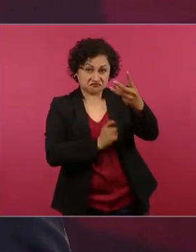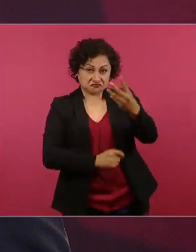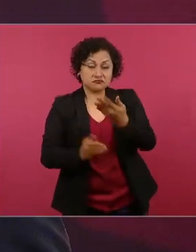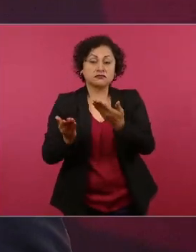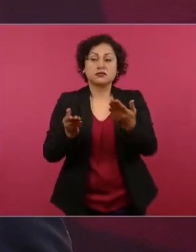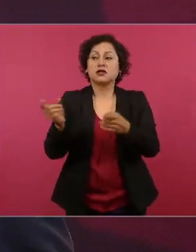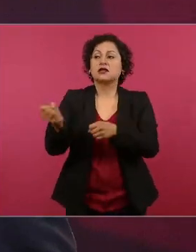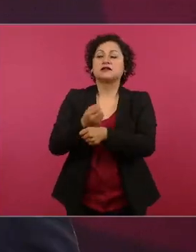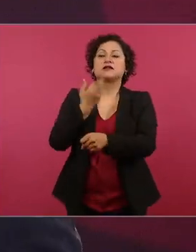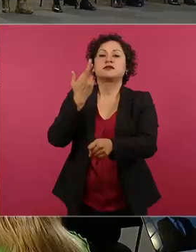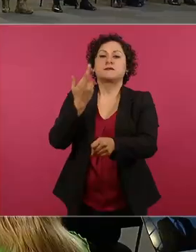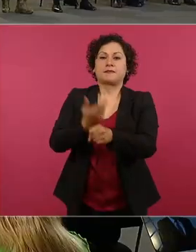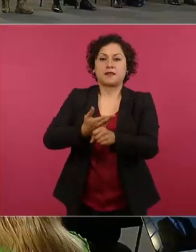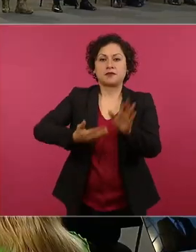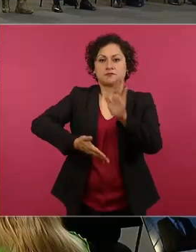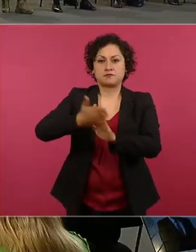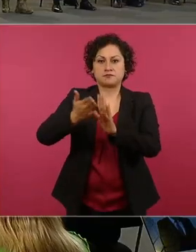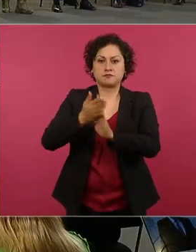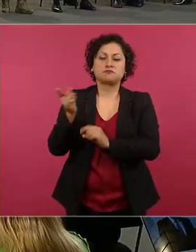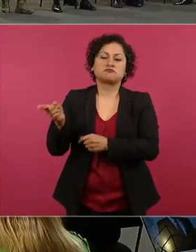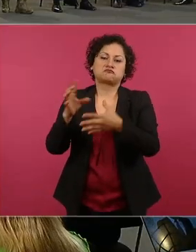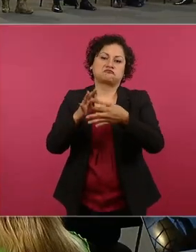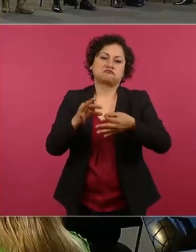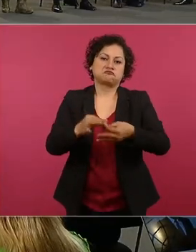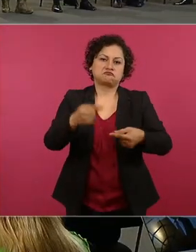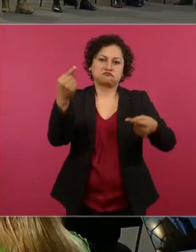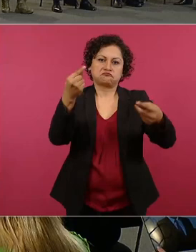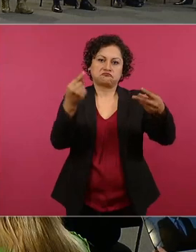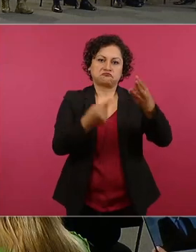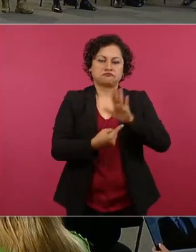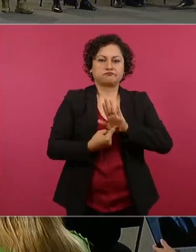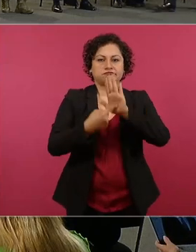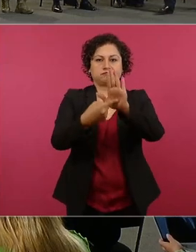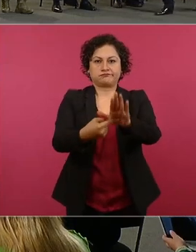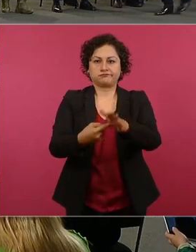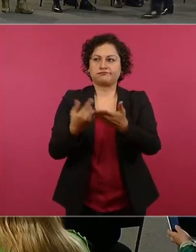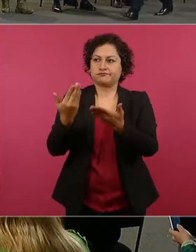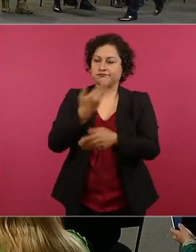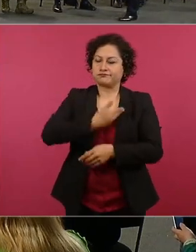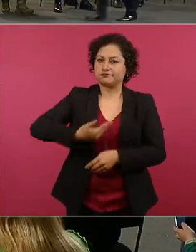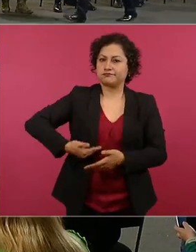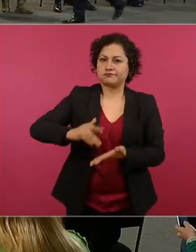Esteva, va a hacer una exposición. Gracias, señor presidente.